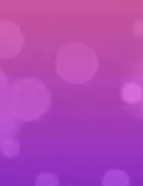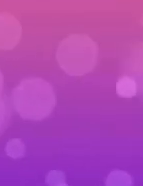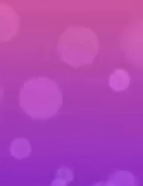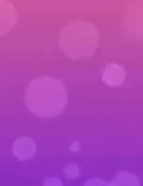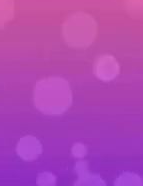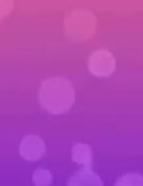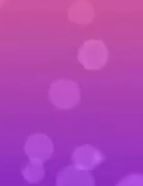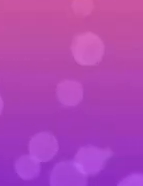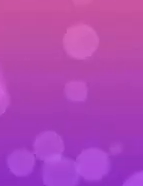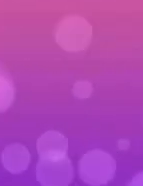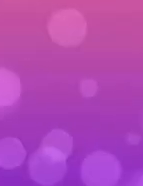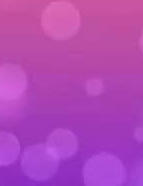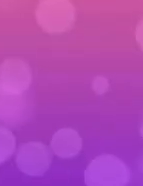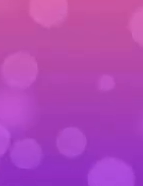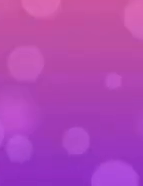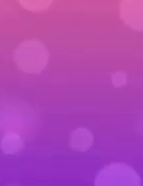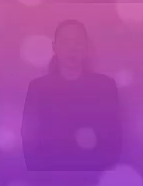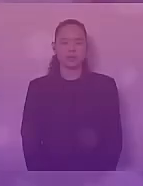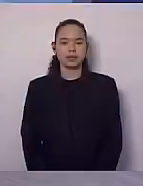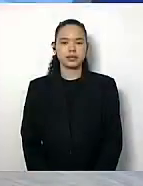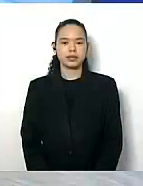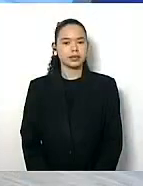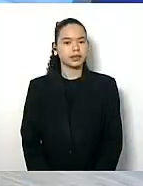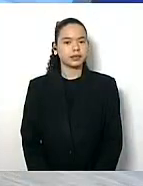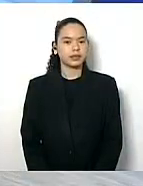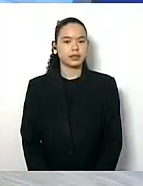Loto. ¡Loto! Te cambia la vida.